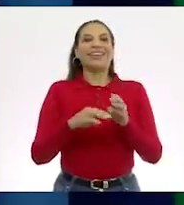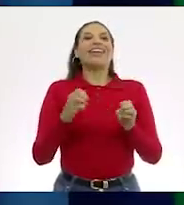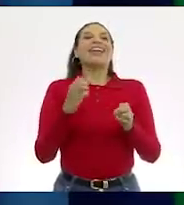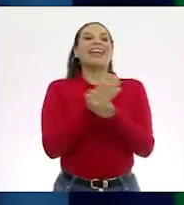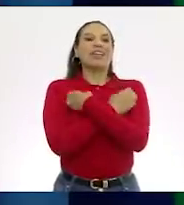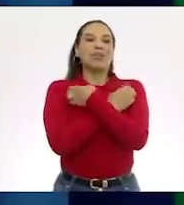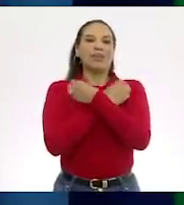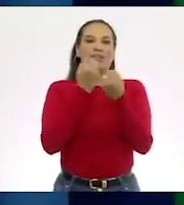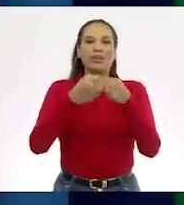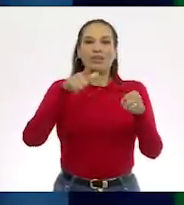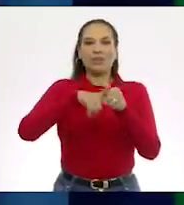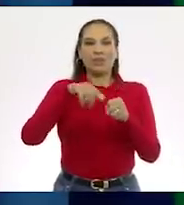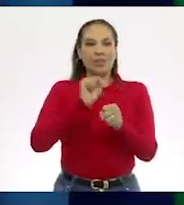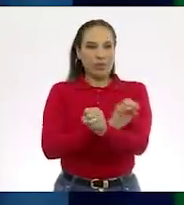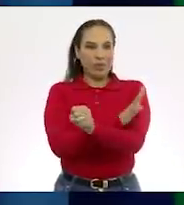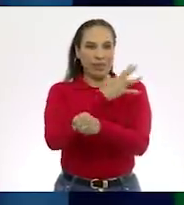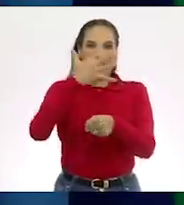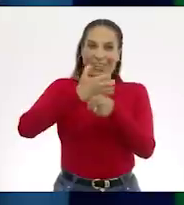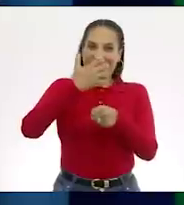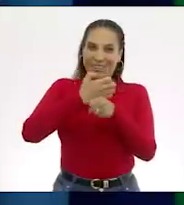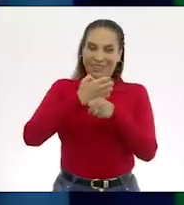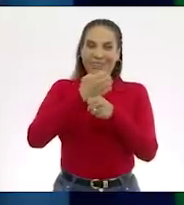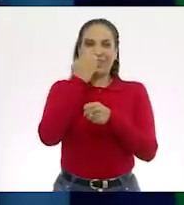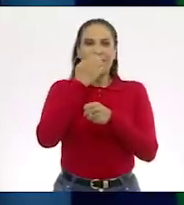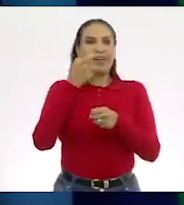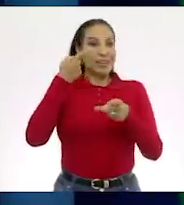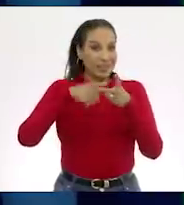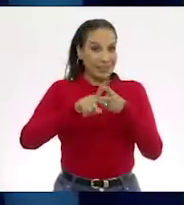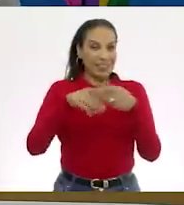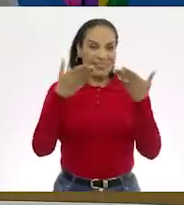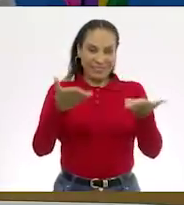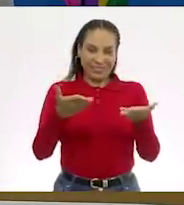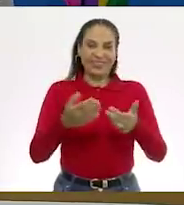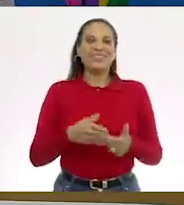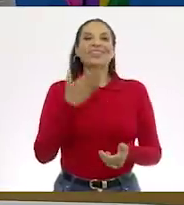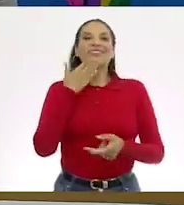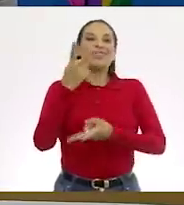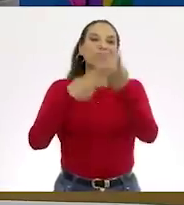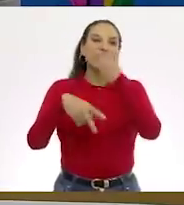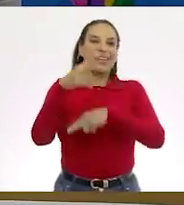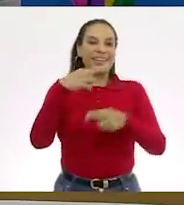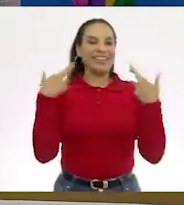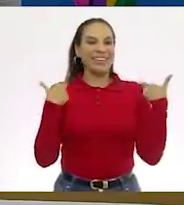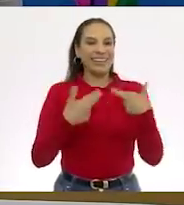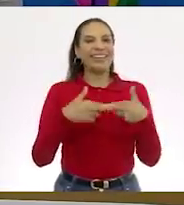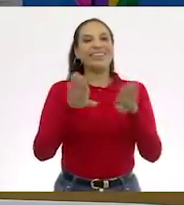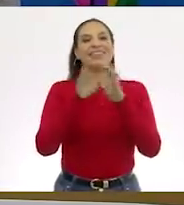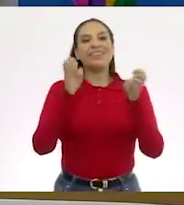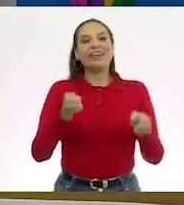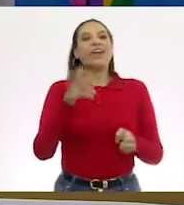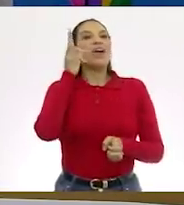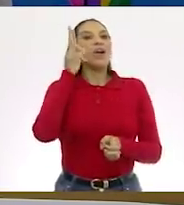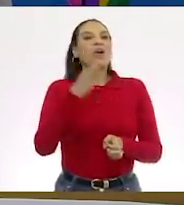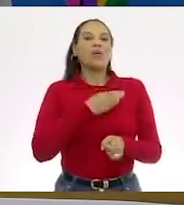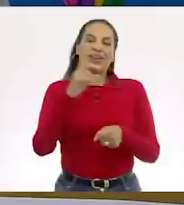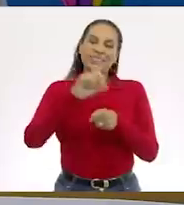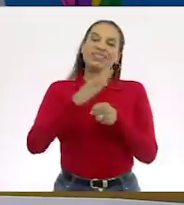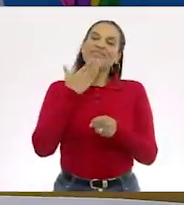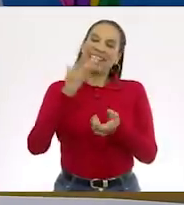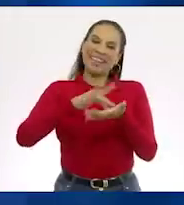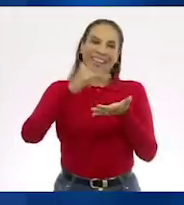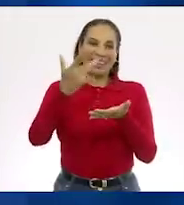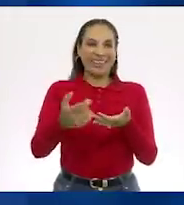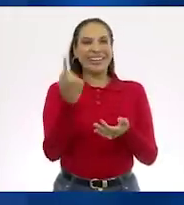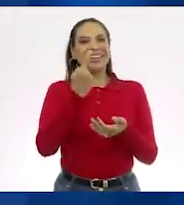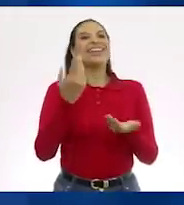socioemocional de quinto grado. ¿Están listos? ¡Comenzamos! Bienvenida, maestra, ¿cómo está? Hola, muy buenos días, bien, gracias.